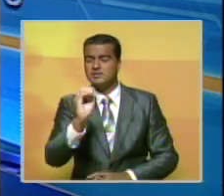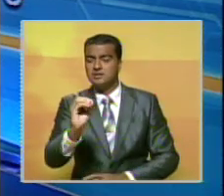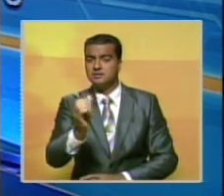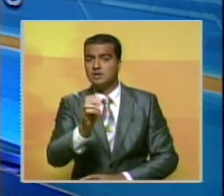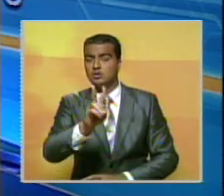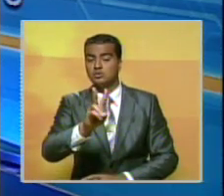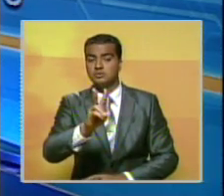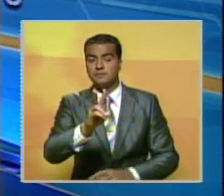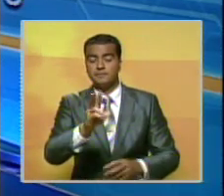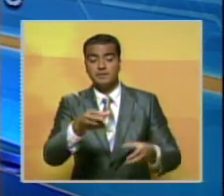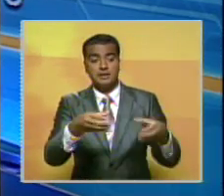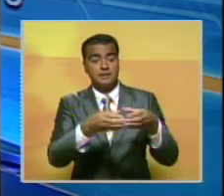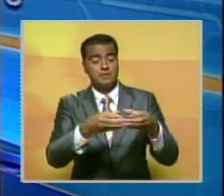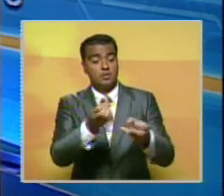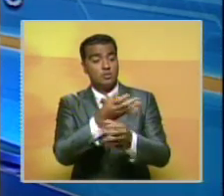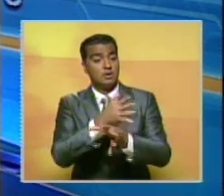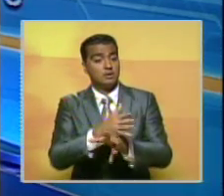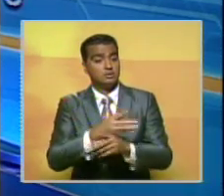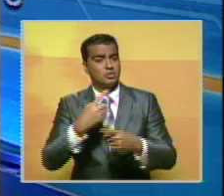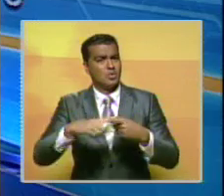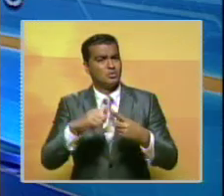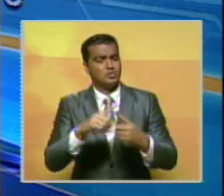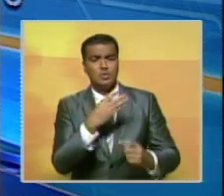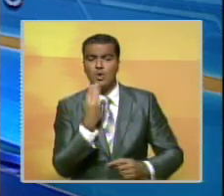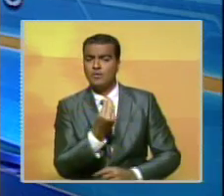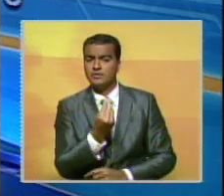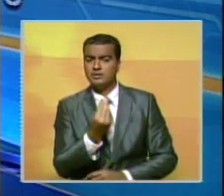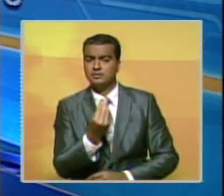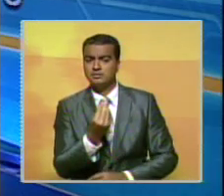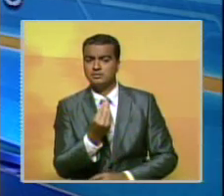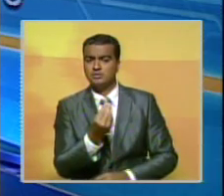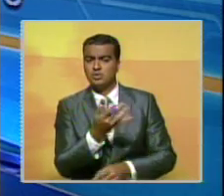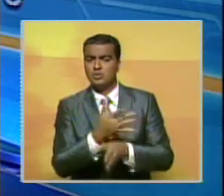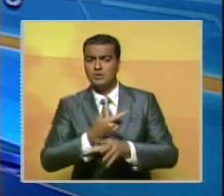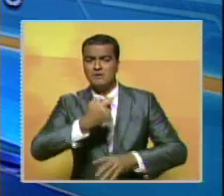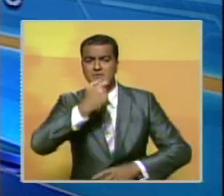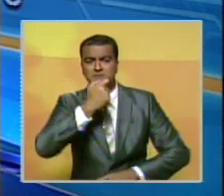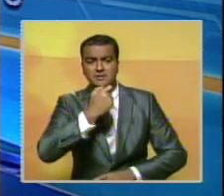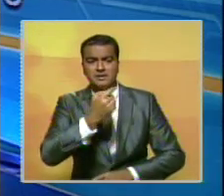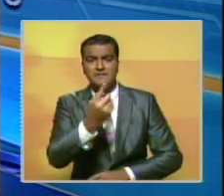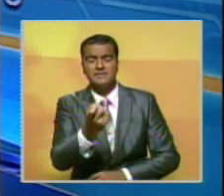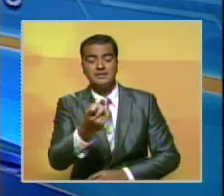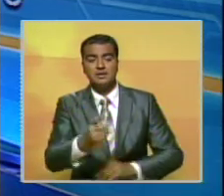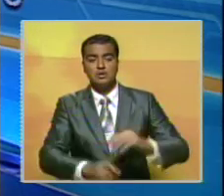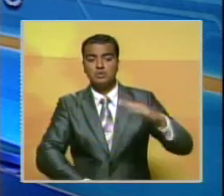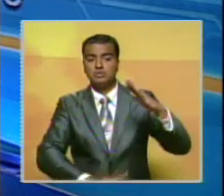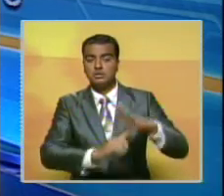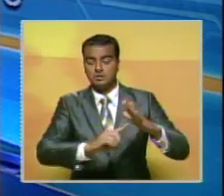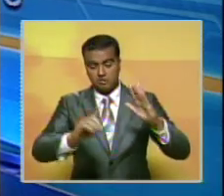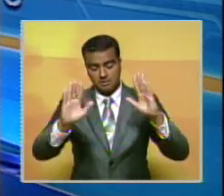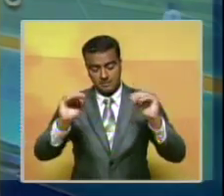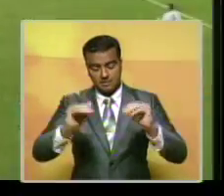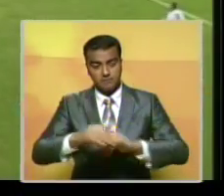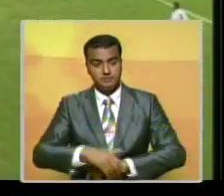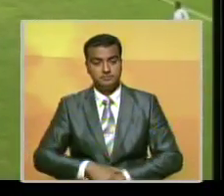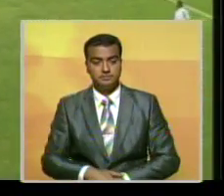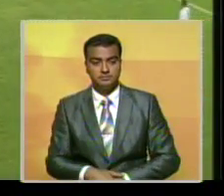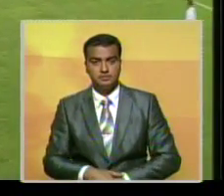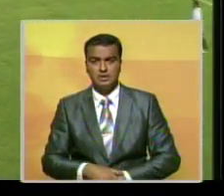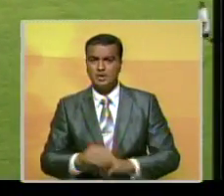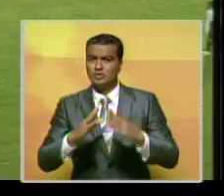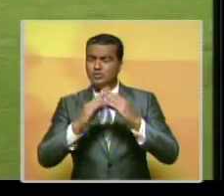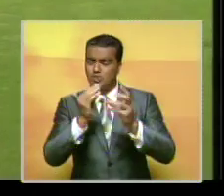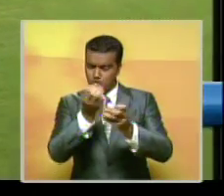12 equipos jugaron con juveniles y dejó un saldo de un juego pitado por el forfait y un técnico despedido. La mayoría de los